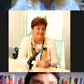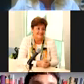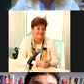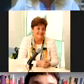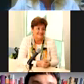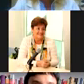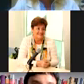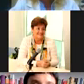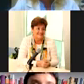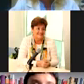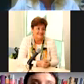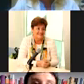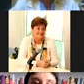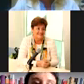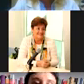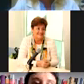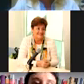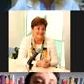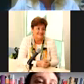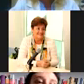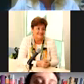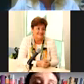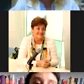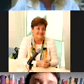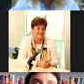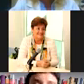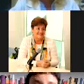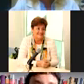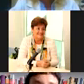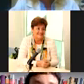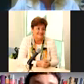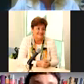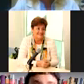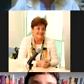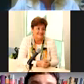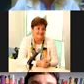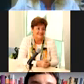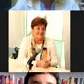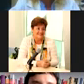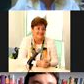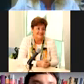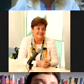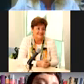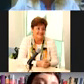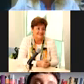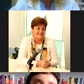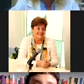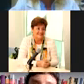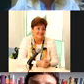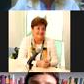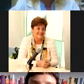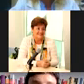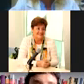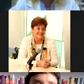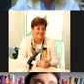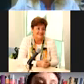lo que hemos venido haciendo en el proyecto Desear, algunos desafíos que hemos encontrado, y bueno, y el camino